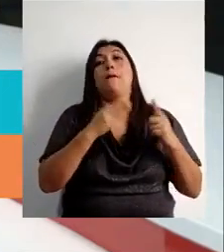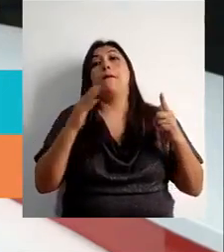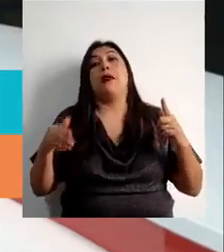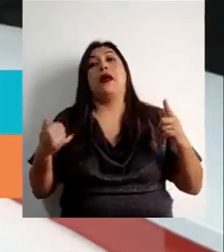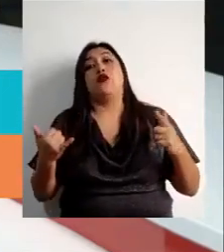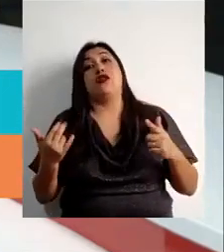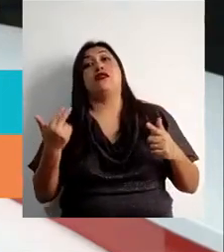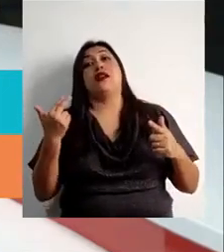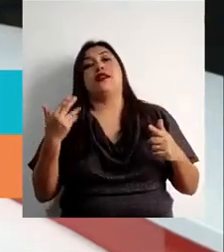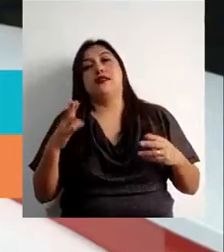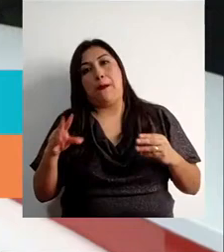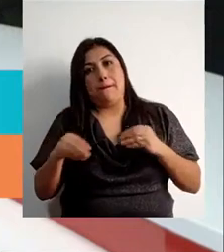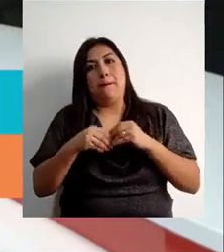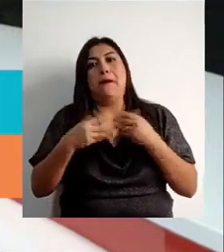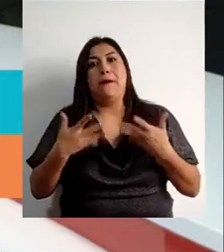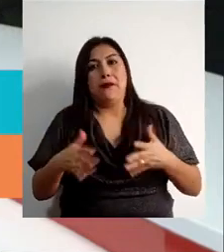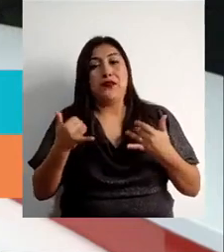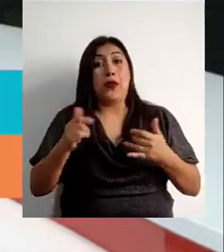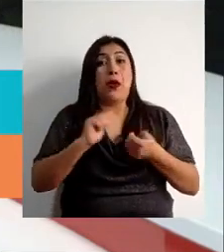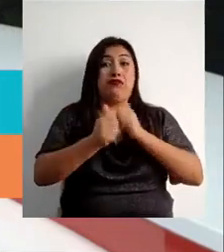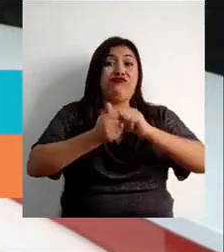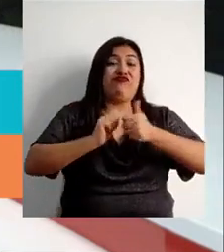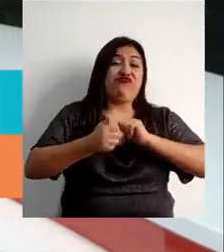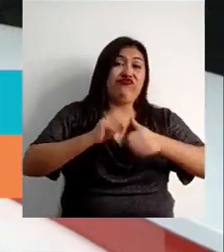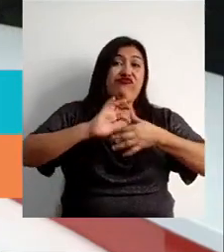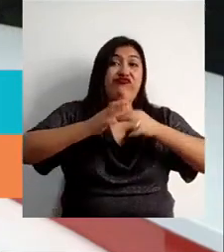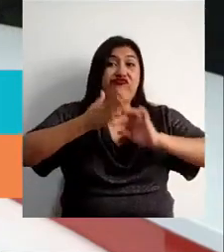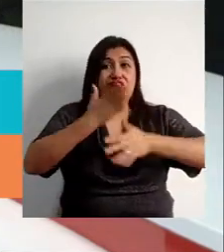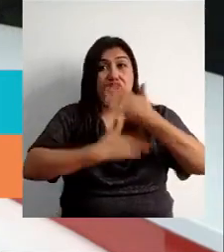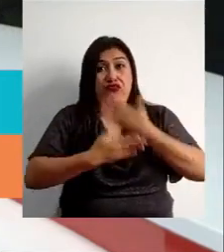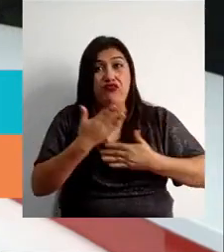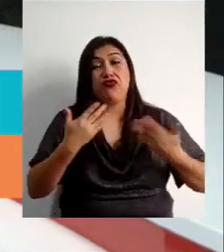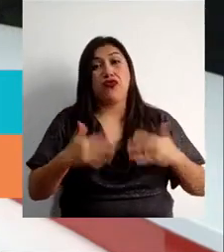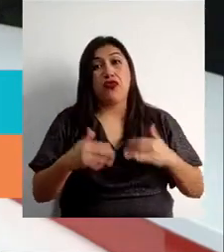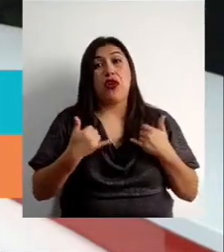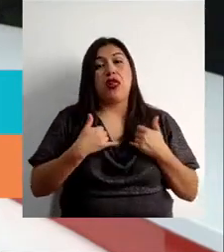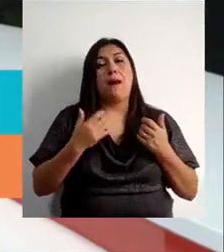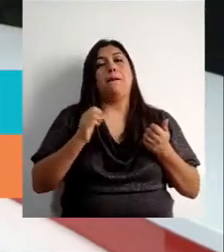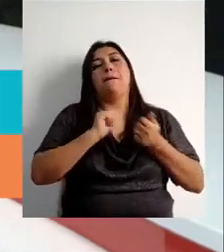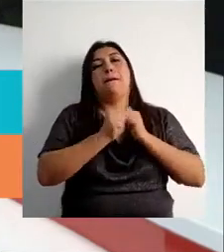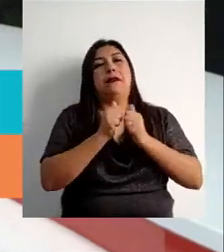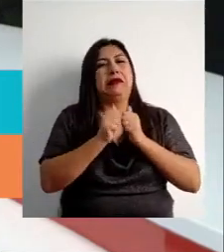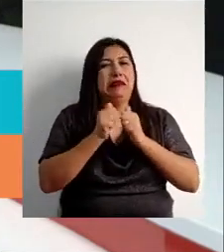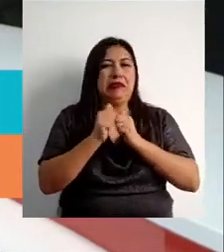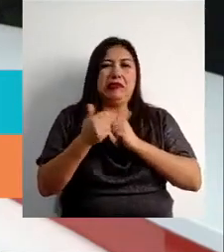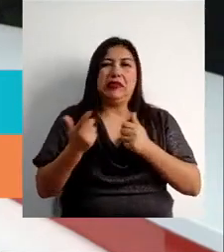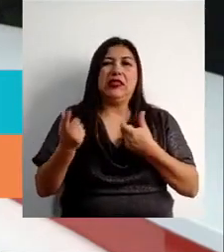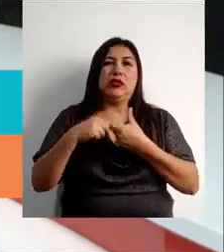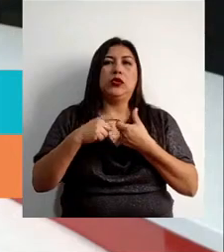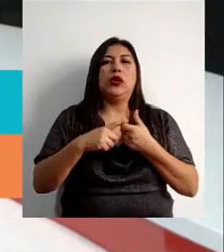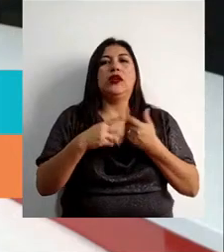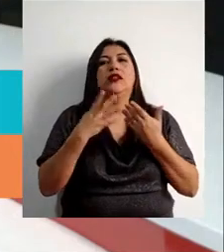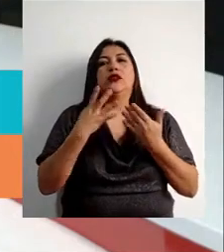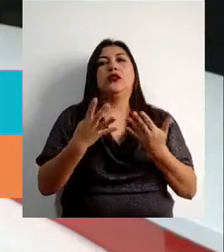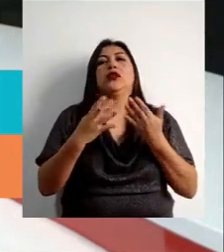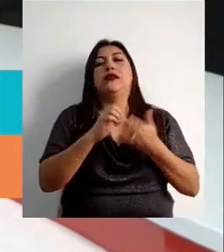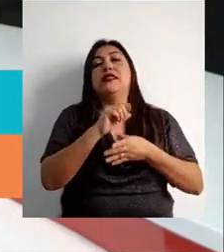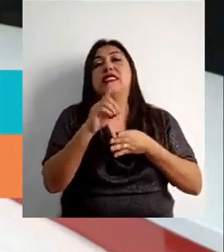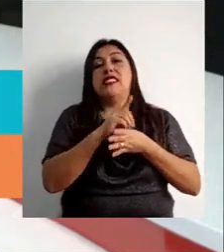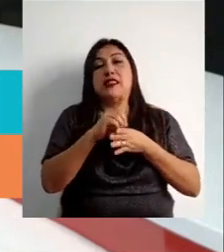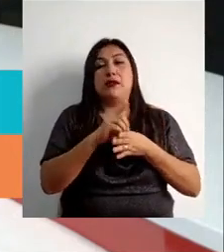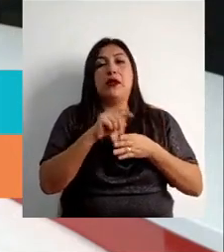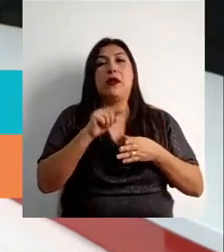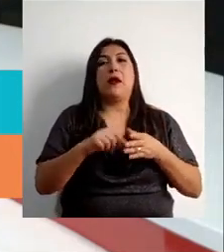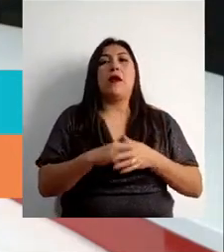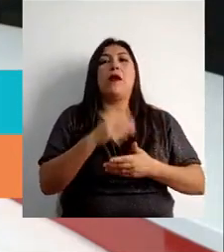paratletas. Tenemos más para deportes que nunca, vamos a participar en 9 disciplinas, como es el paraatletismo,